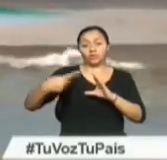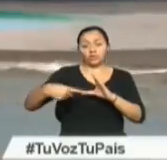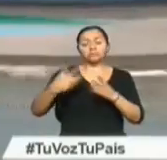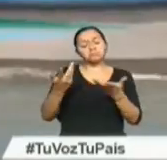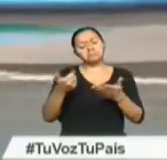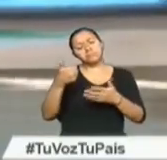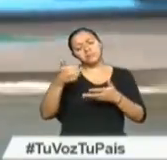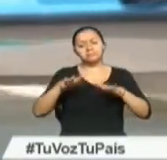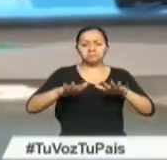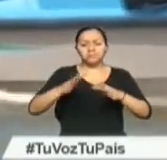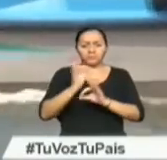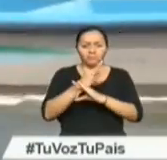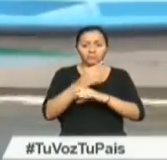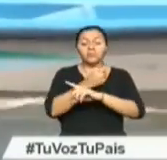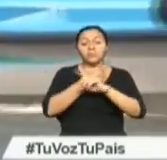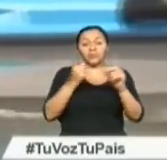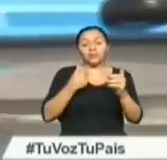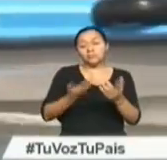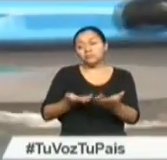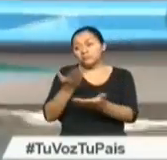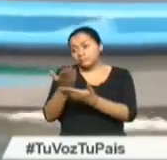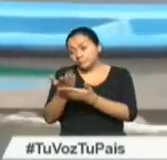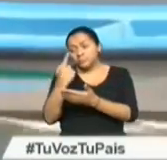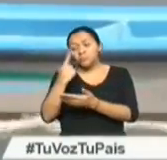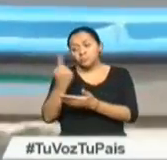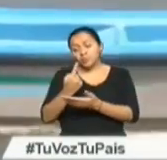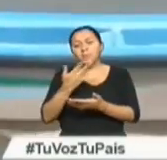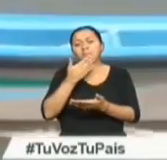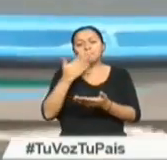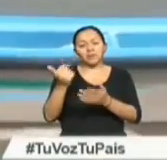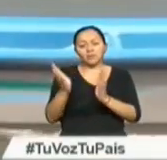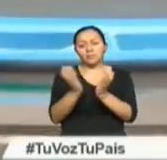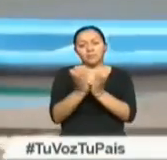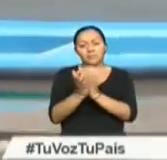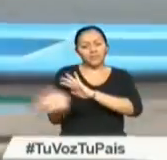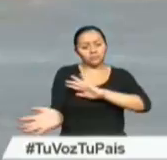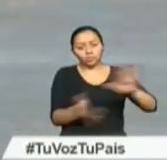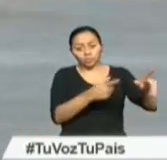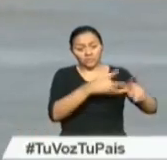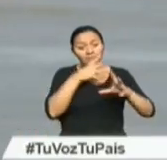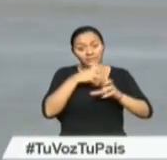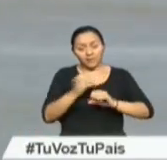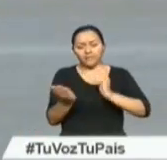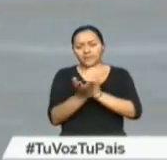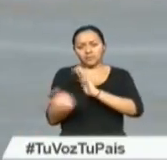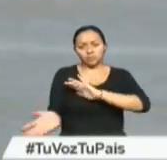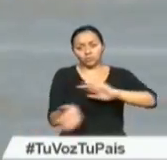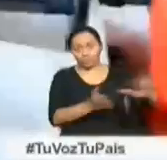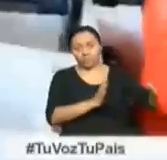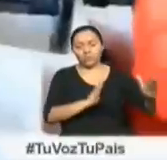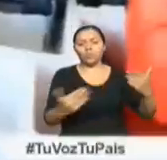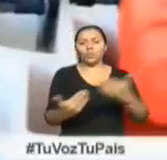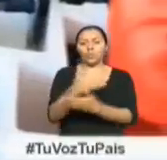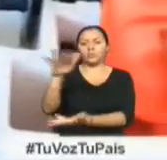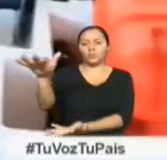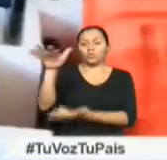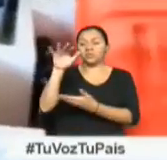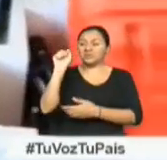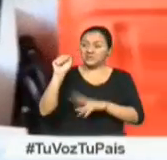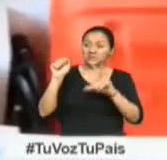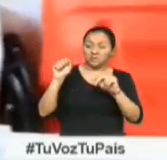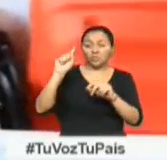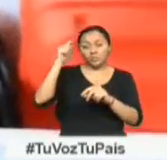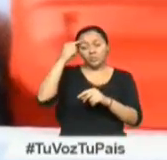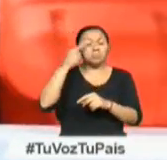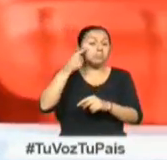servía, no dudó en aplicar al programa de chatarrización y así convertirse en un beneficiario del Plan Renova Motor, impulsado por el